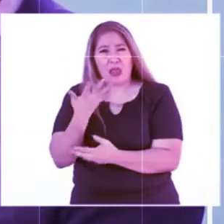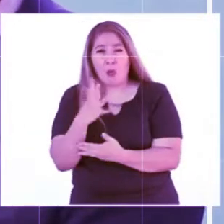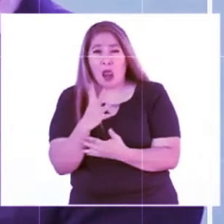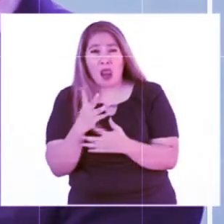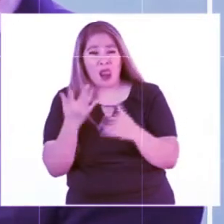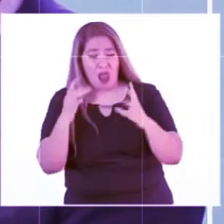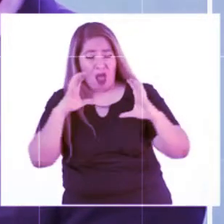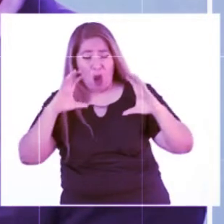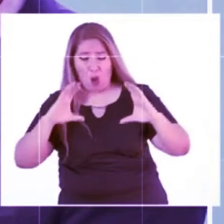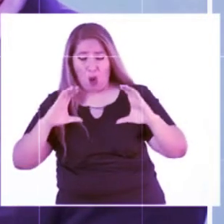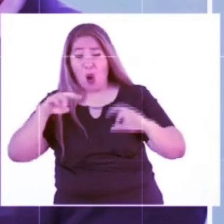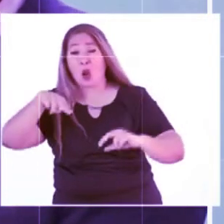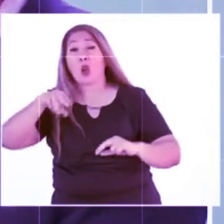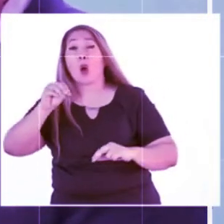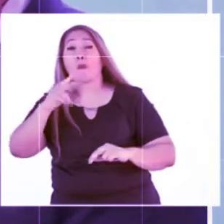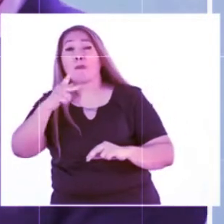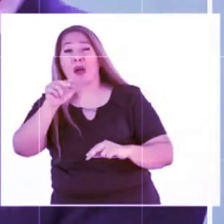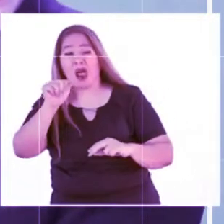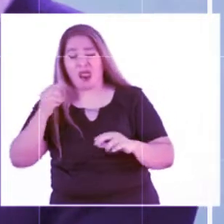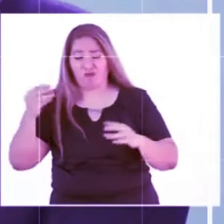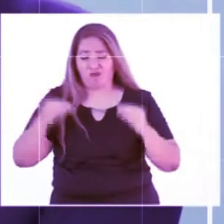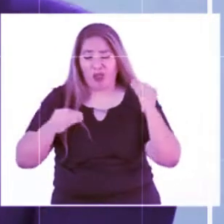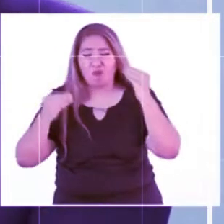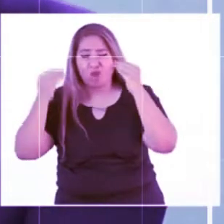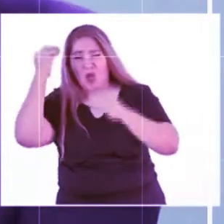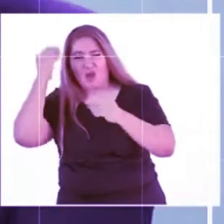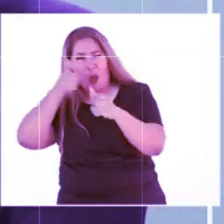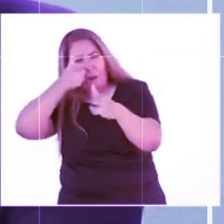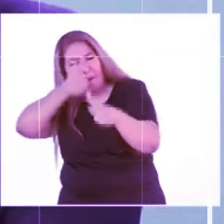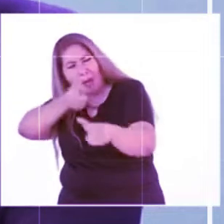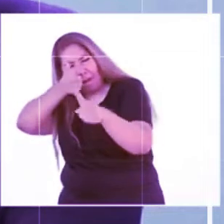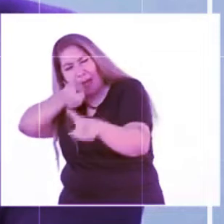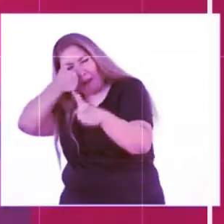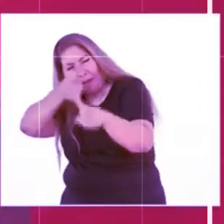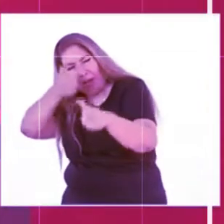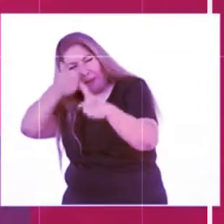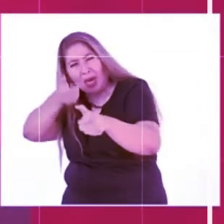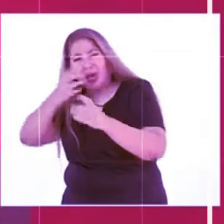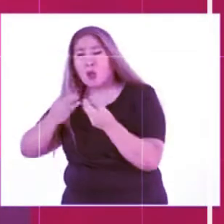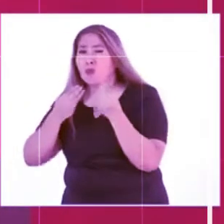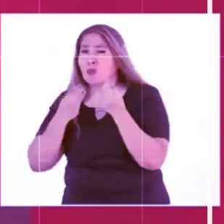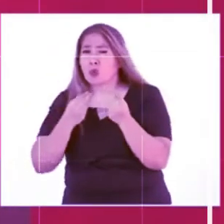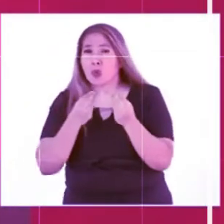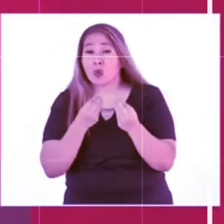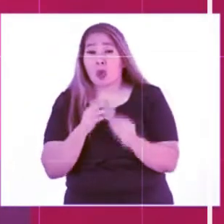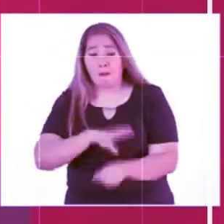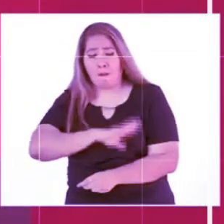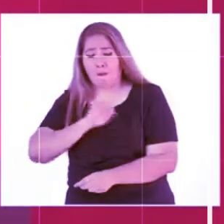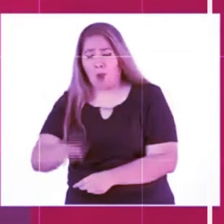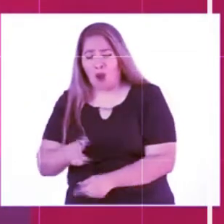nopaleras, le pegaban decenas de tiros, incluso estando muerto.